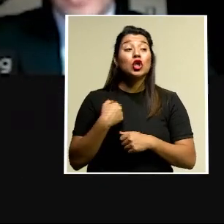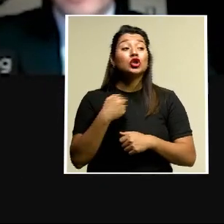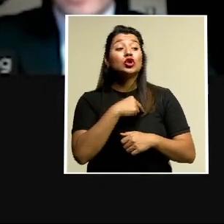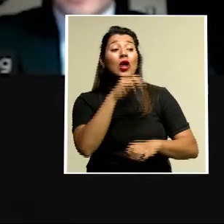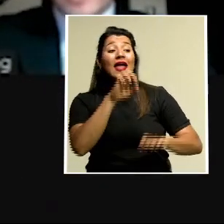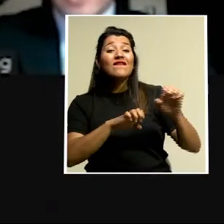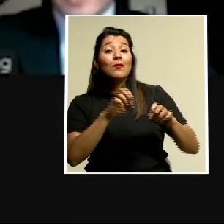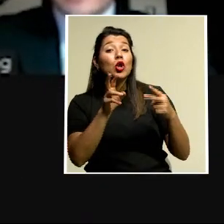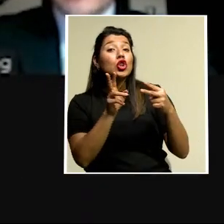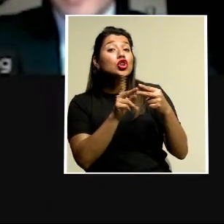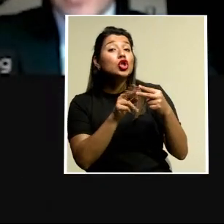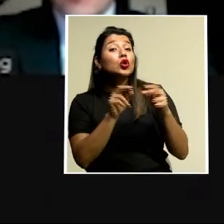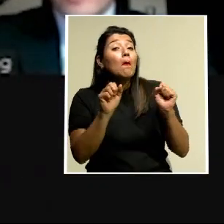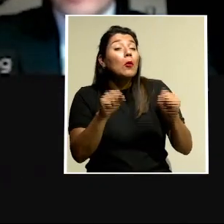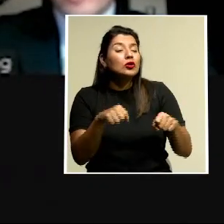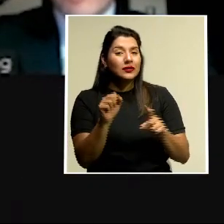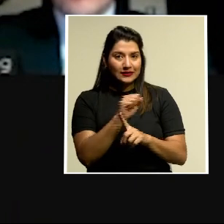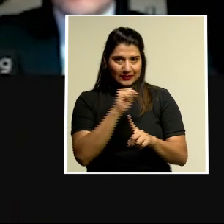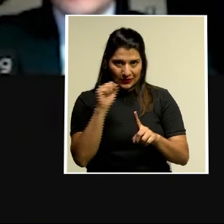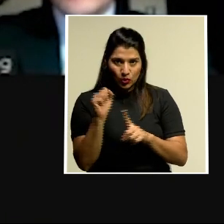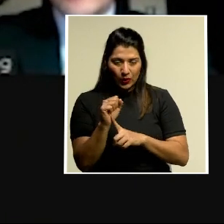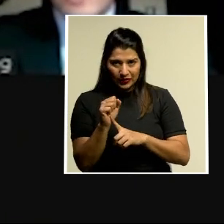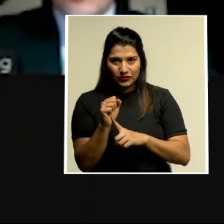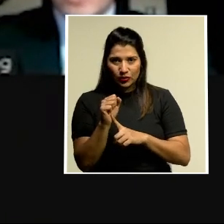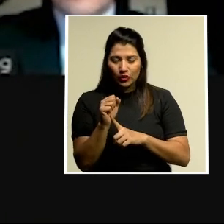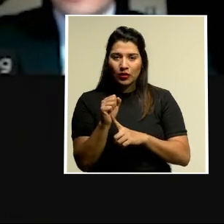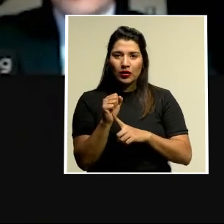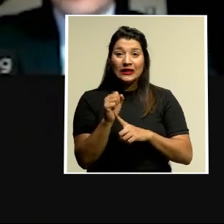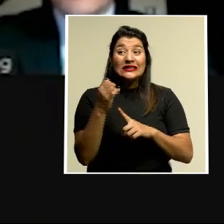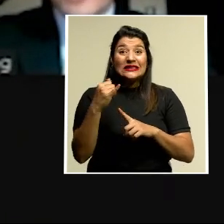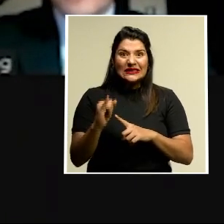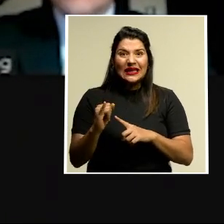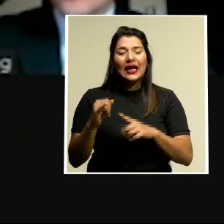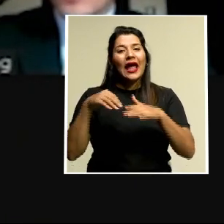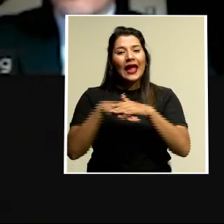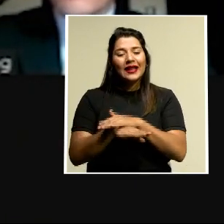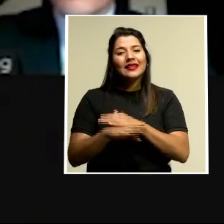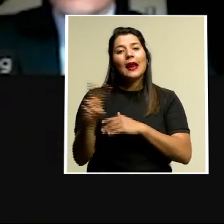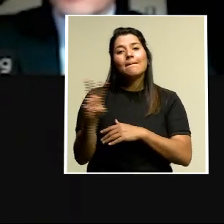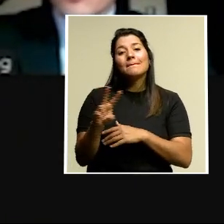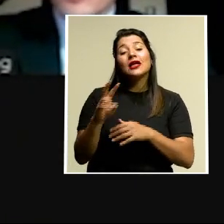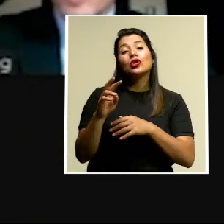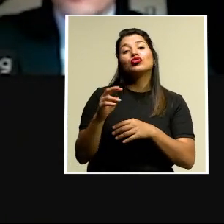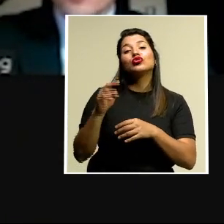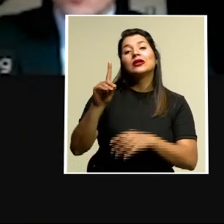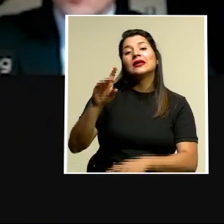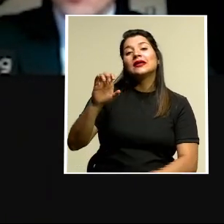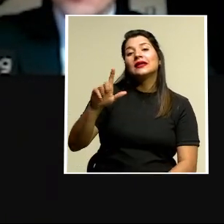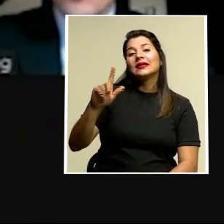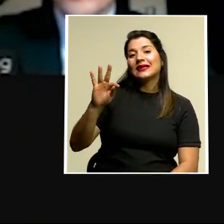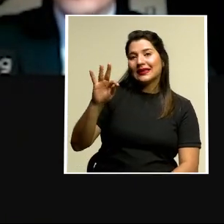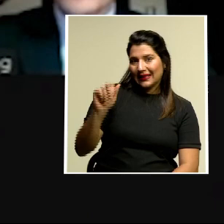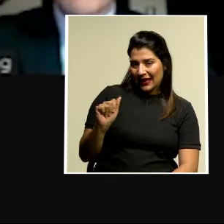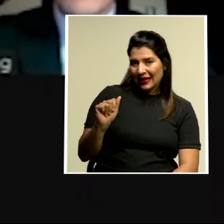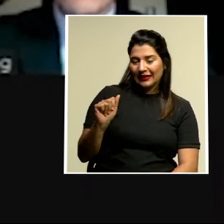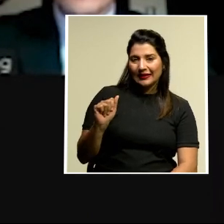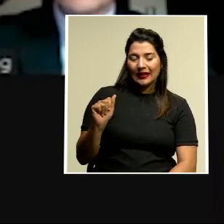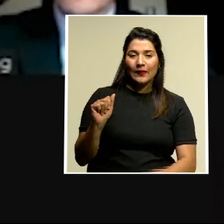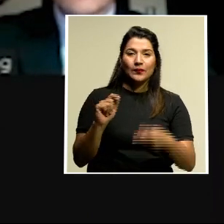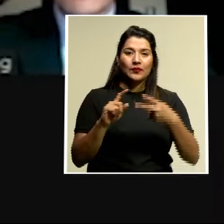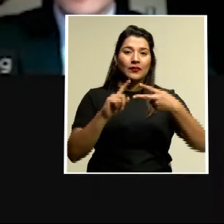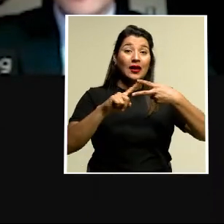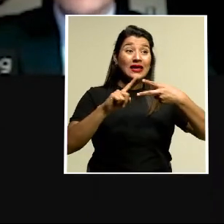en la vacunación. Costa Rica aún no registra casos positivos con esta variante, como si otros países latinoamericanos.